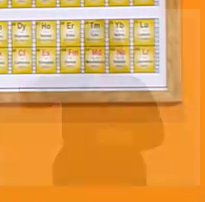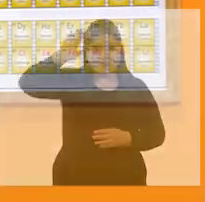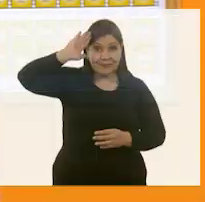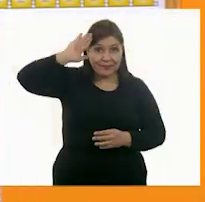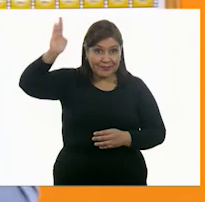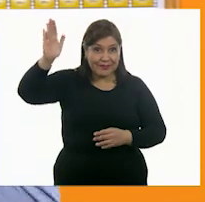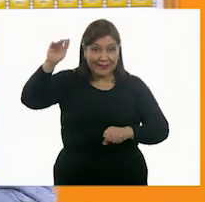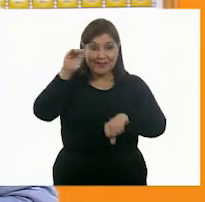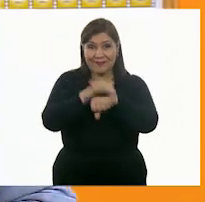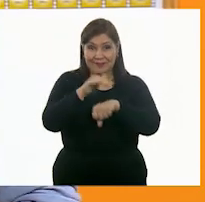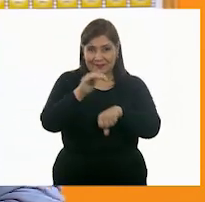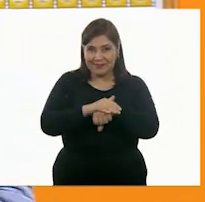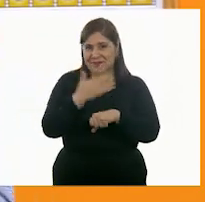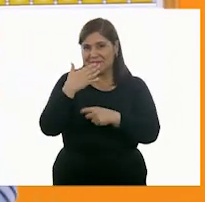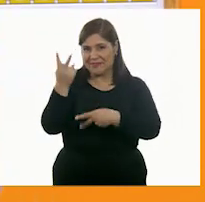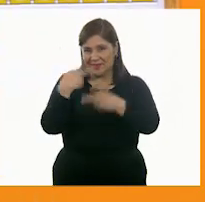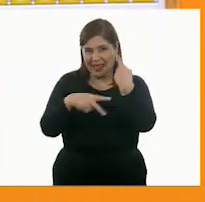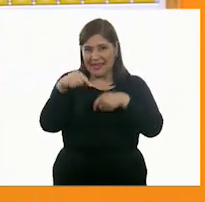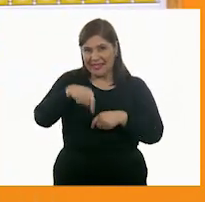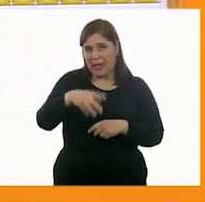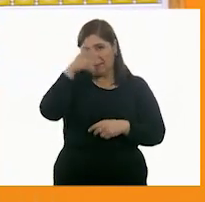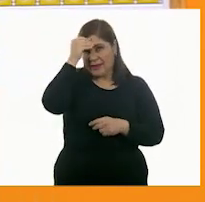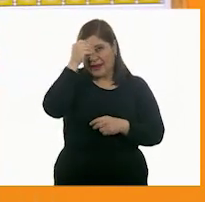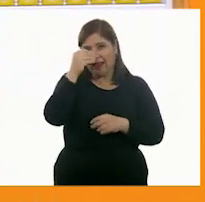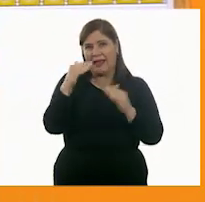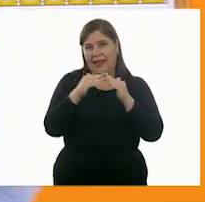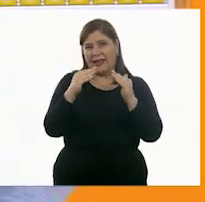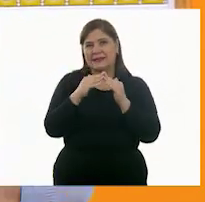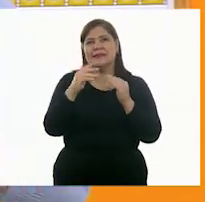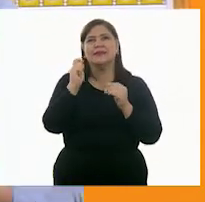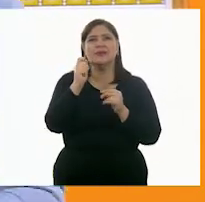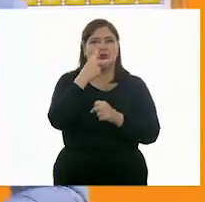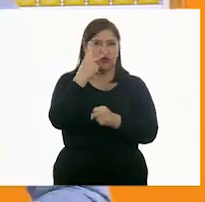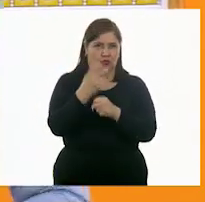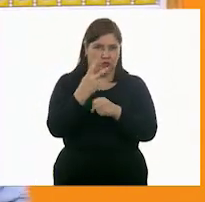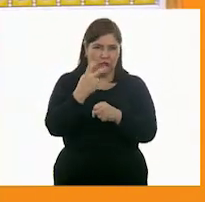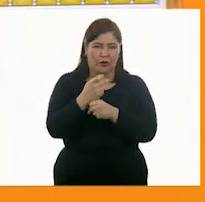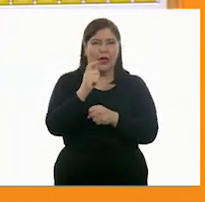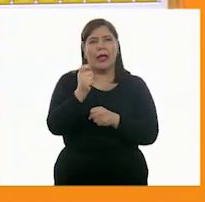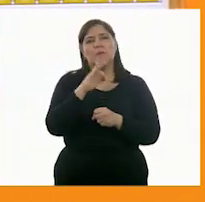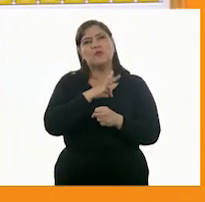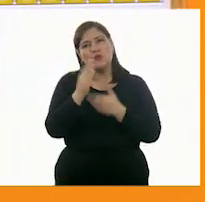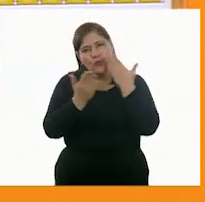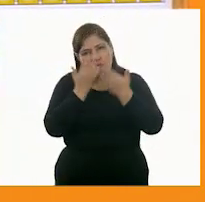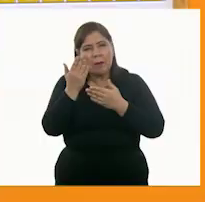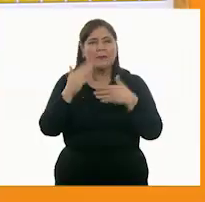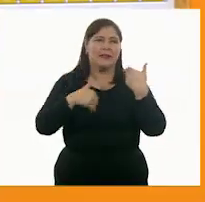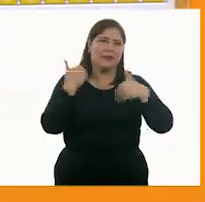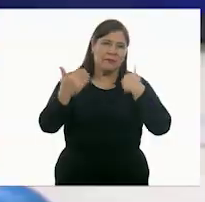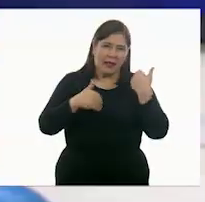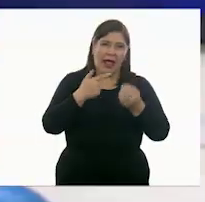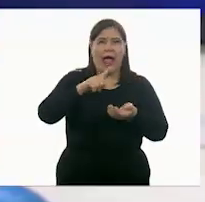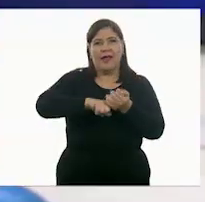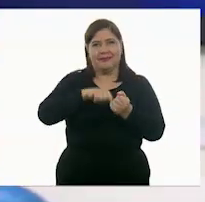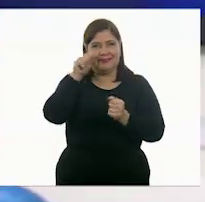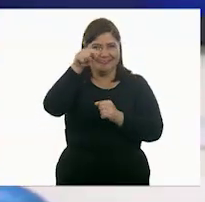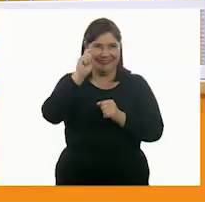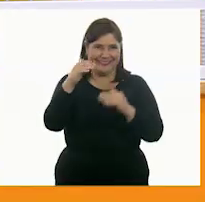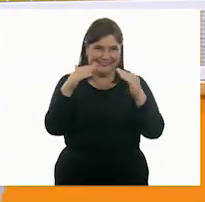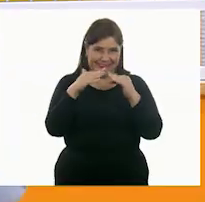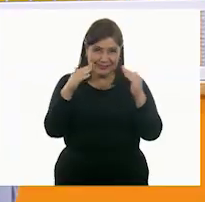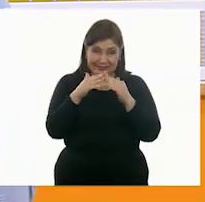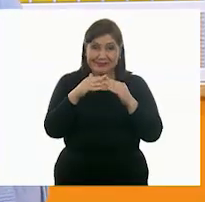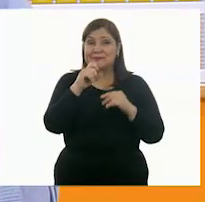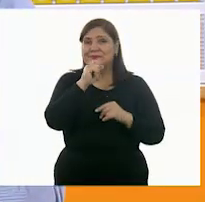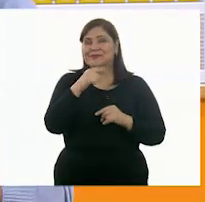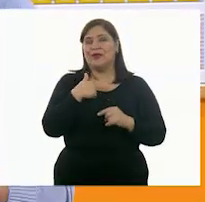Hola amigos, les damos la bienvenida a Aprende en Casa 2, un espacio en el que vamos a poder estudiar y divertirnos desde nuestros hogares. Y muy